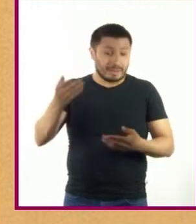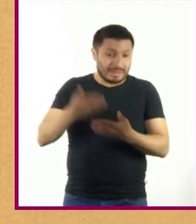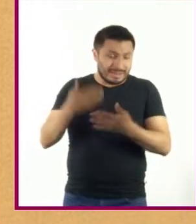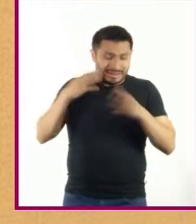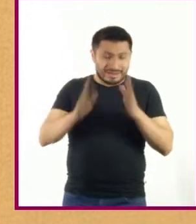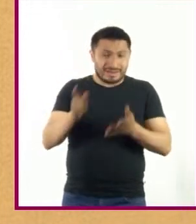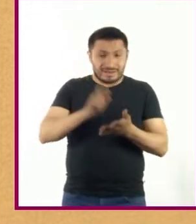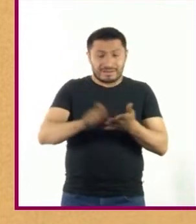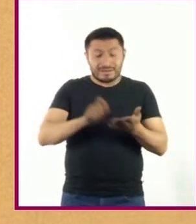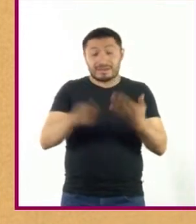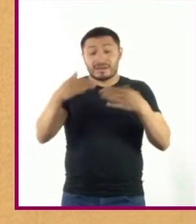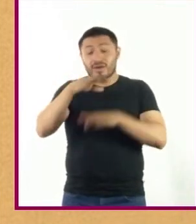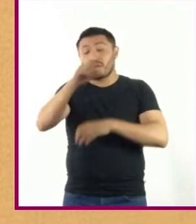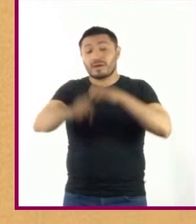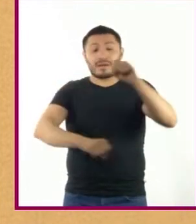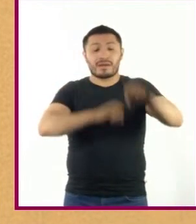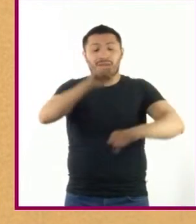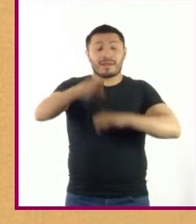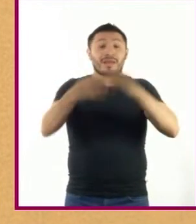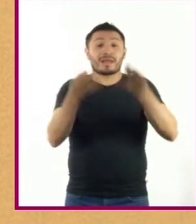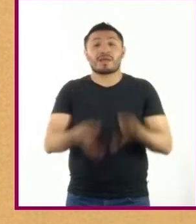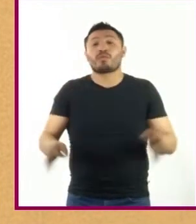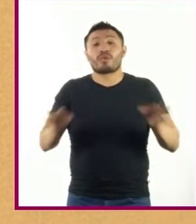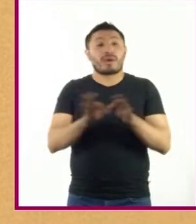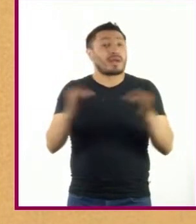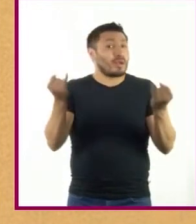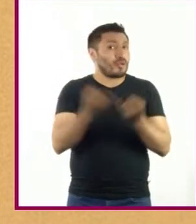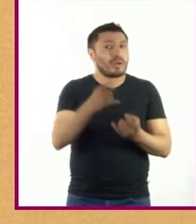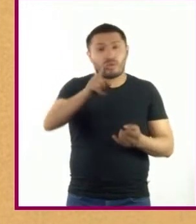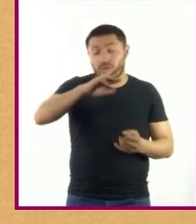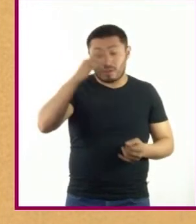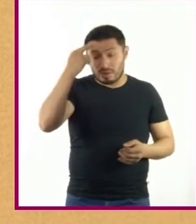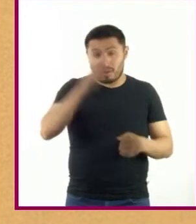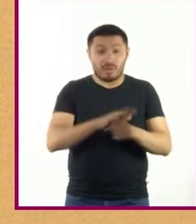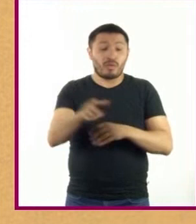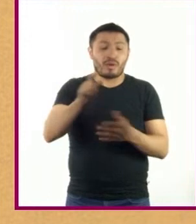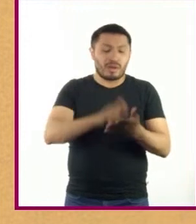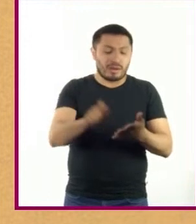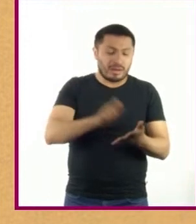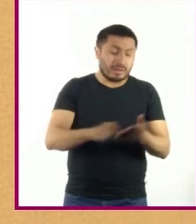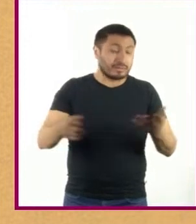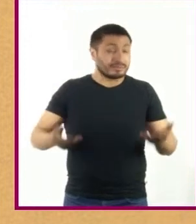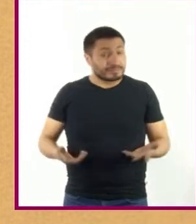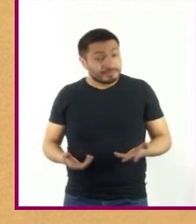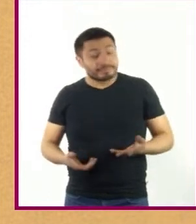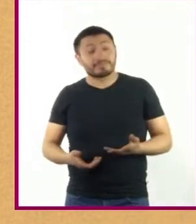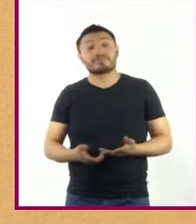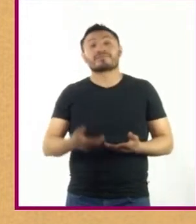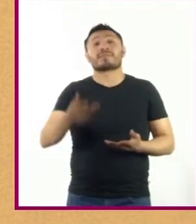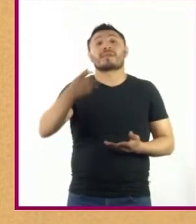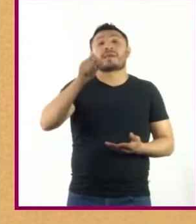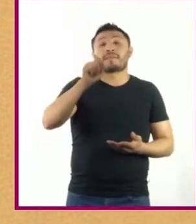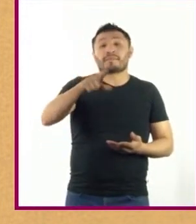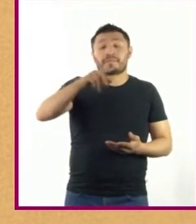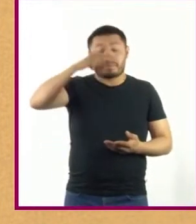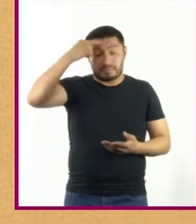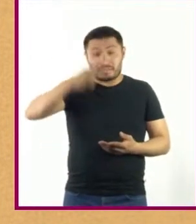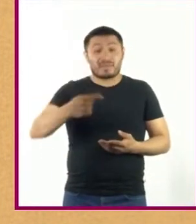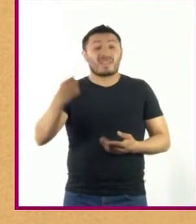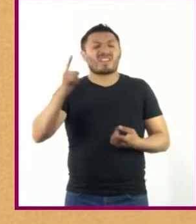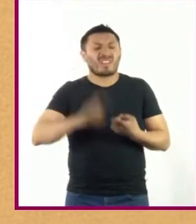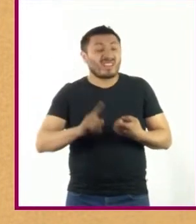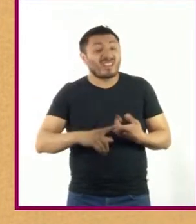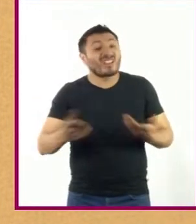es importante tener en mente no solo qué tipo de texto se está escribiendo, sino para quién, en